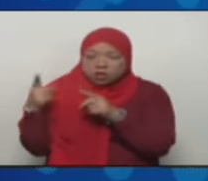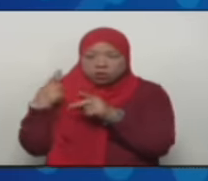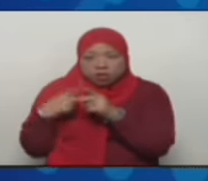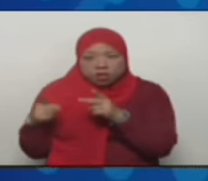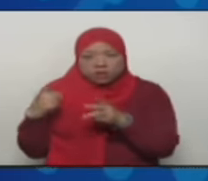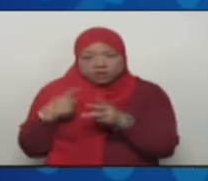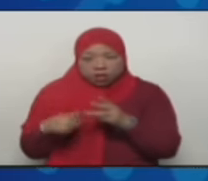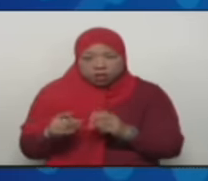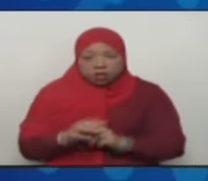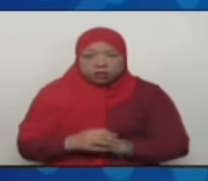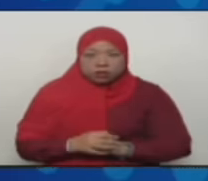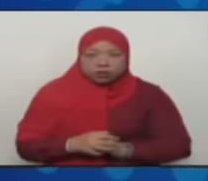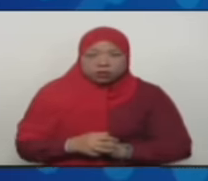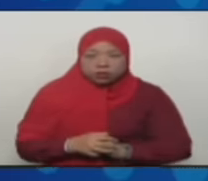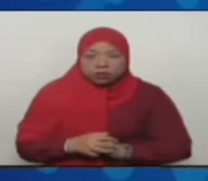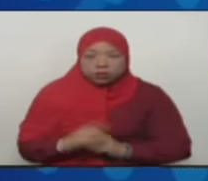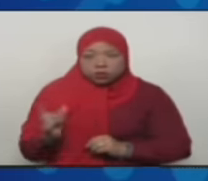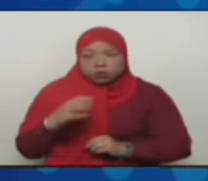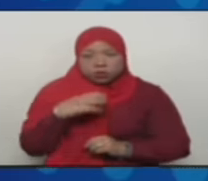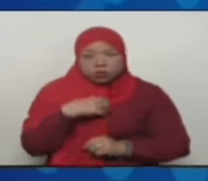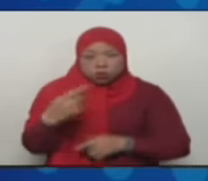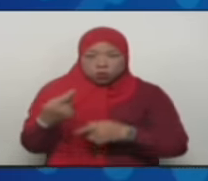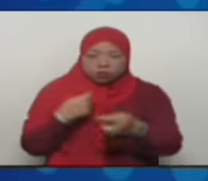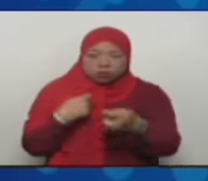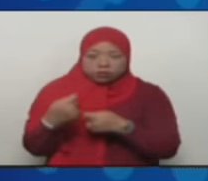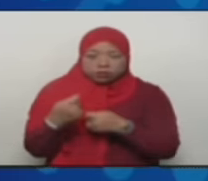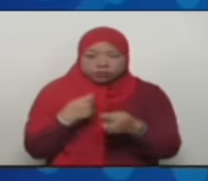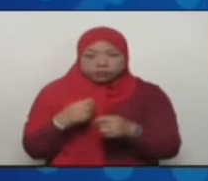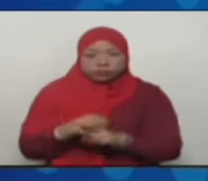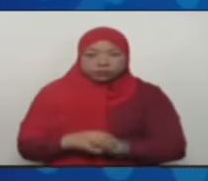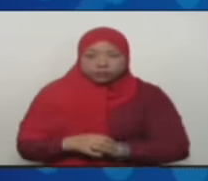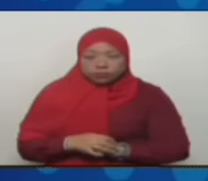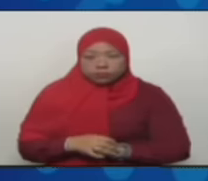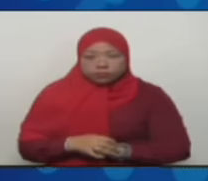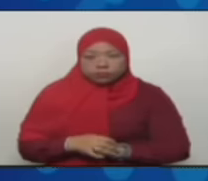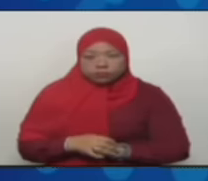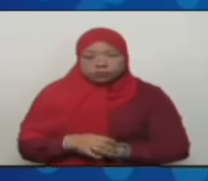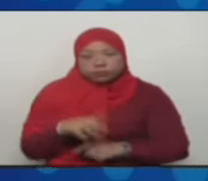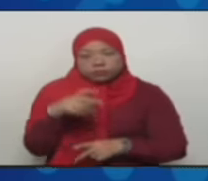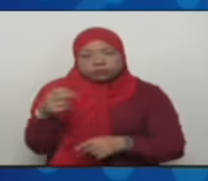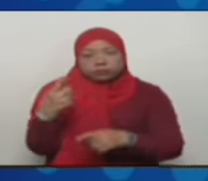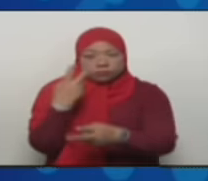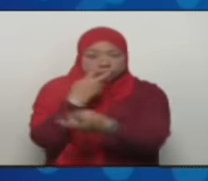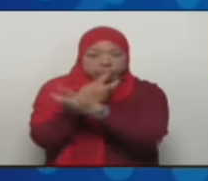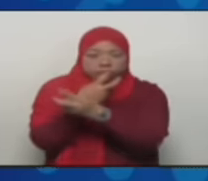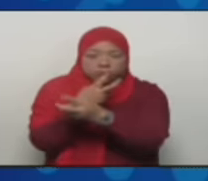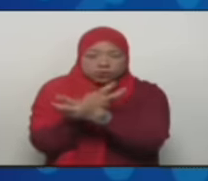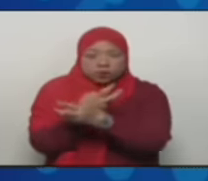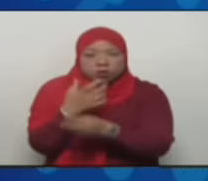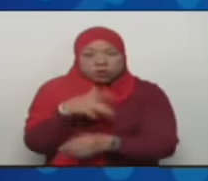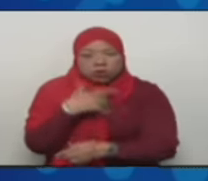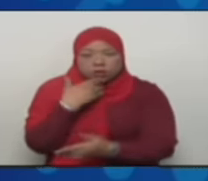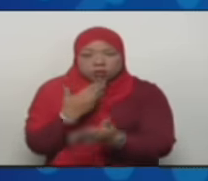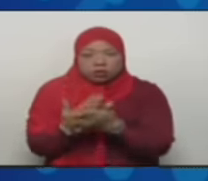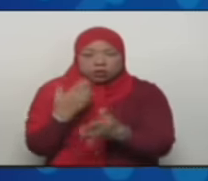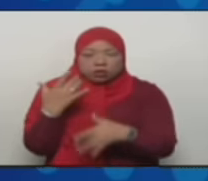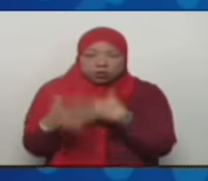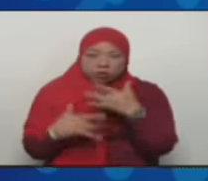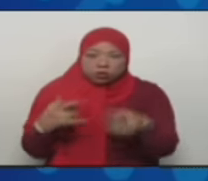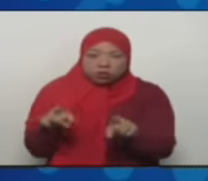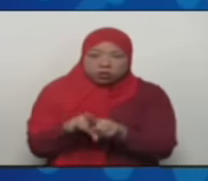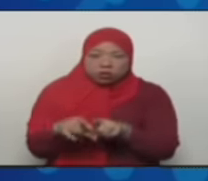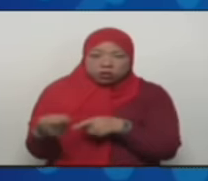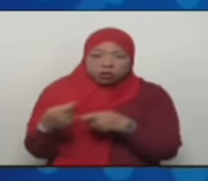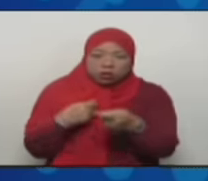alternativo. No controlado, no envenenado, que no sirva para manipular